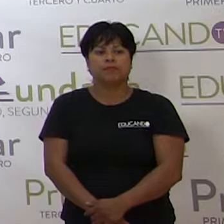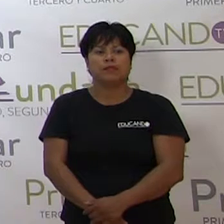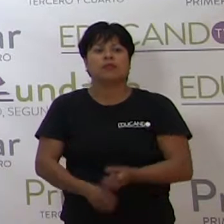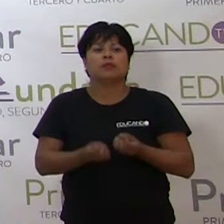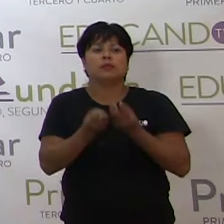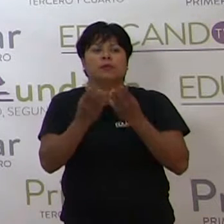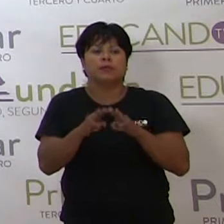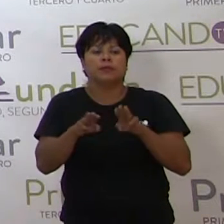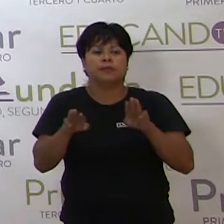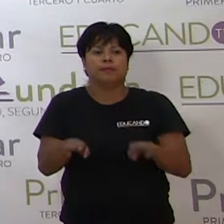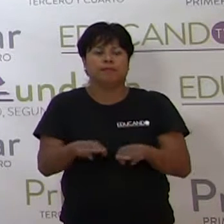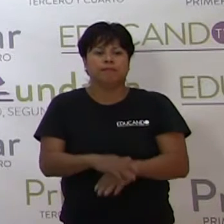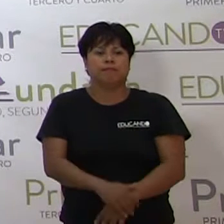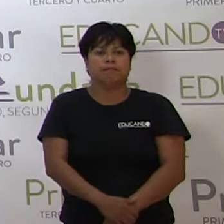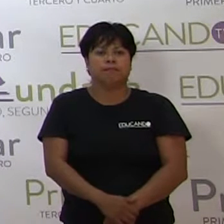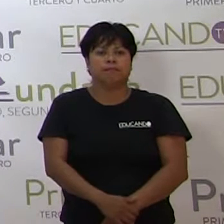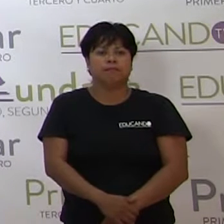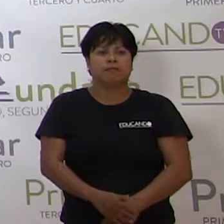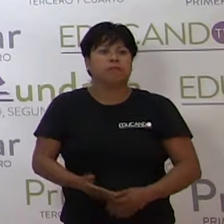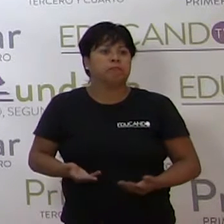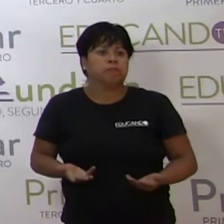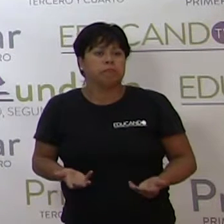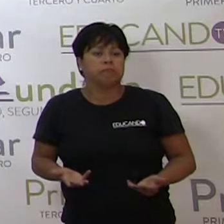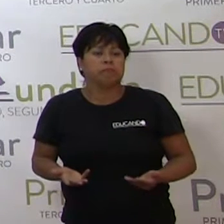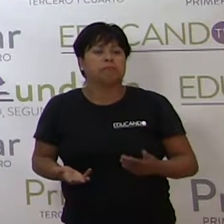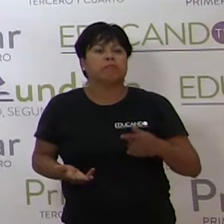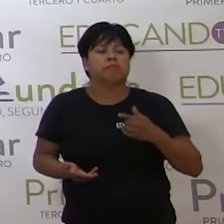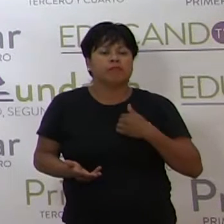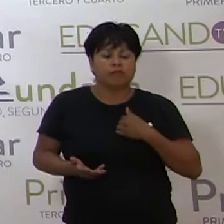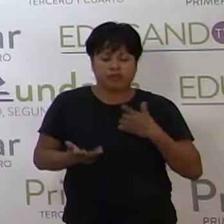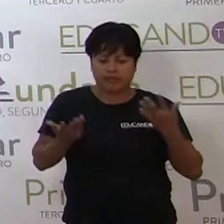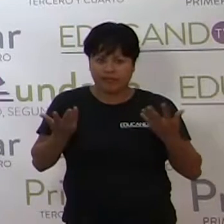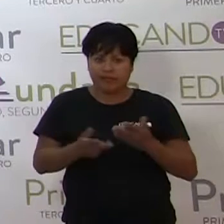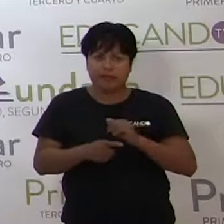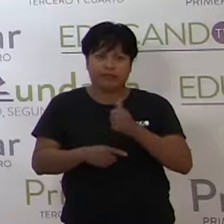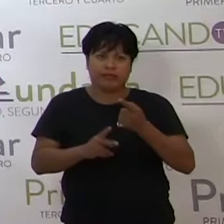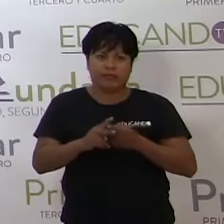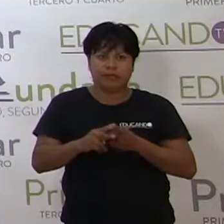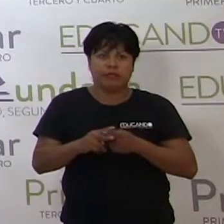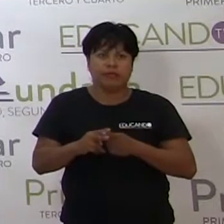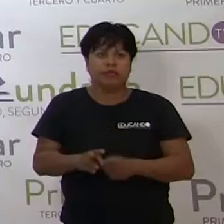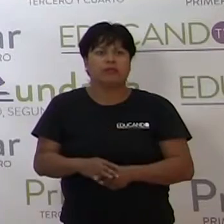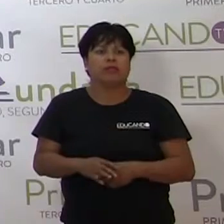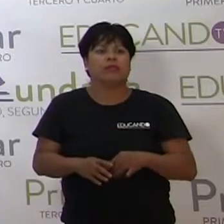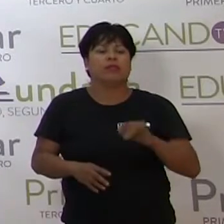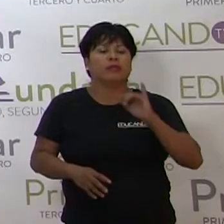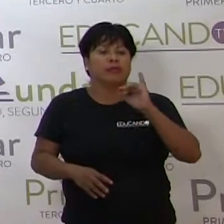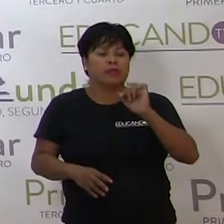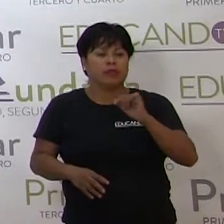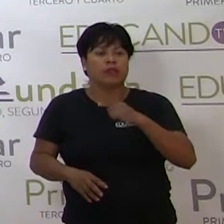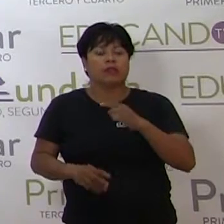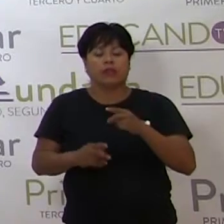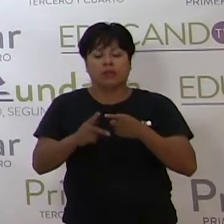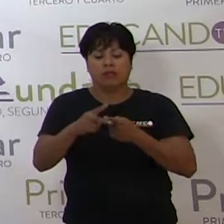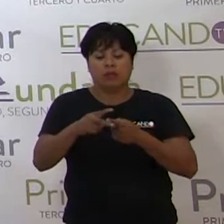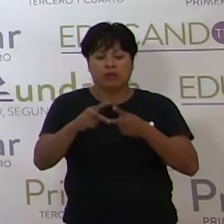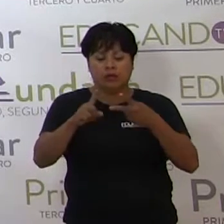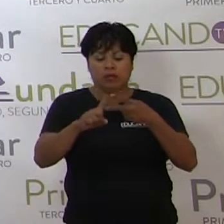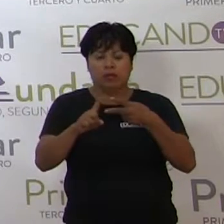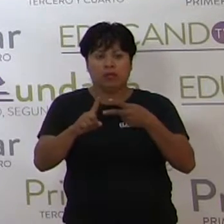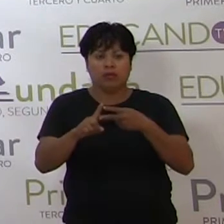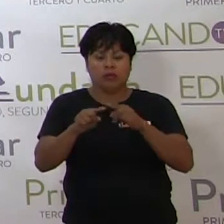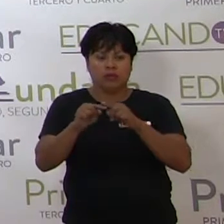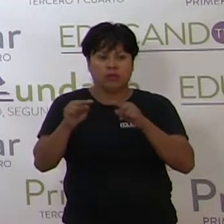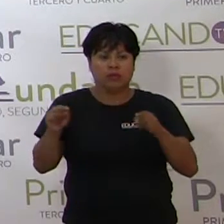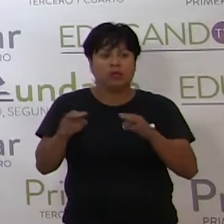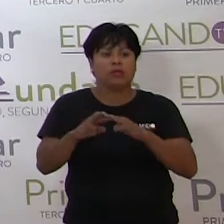¿Cuánto mide? Pues voy a hacer lo siguiente. Si en un triángulo rectángulo